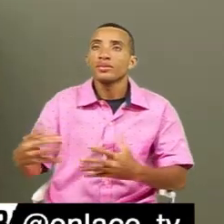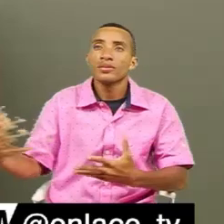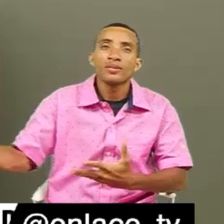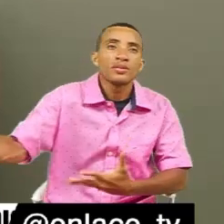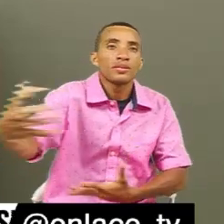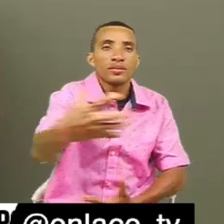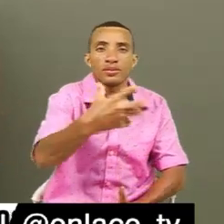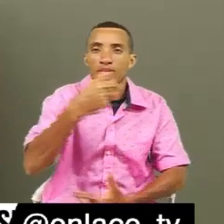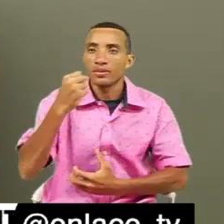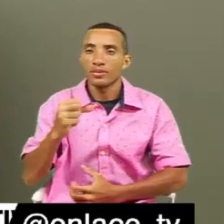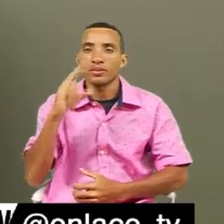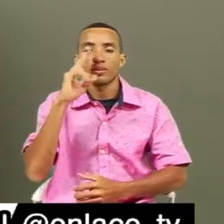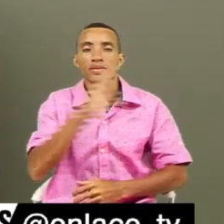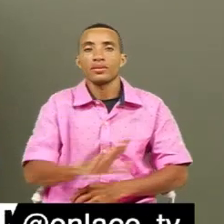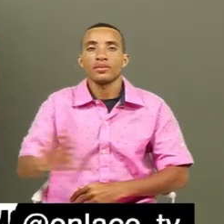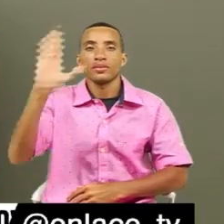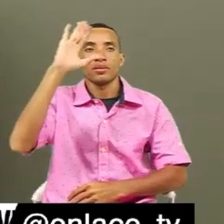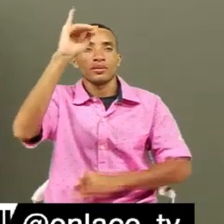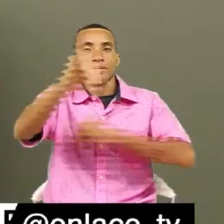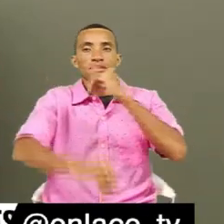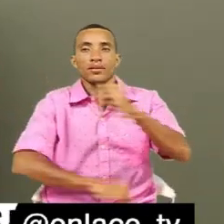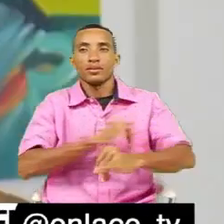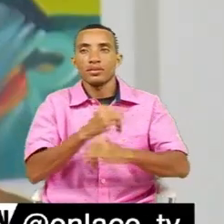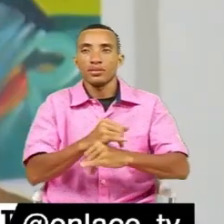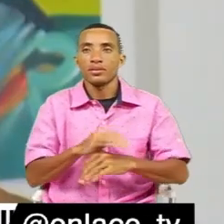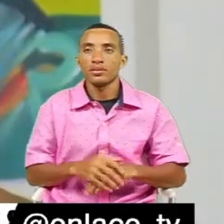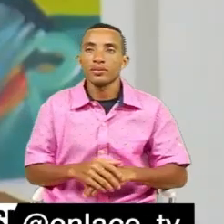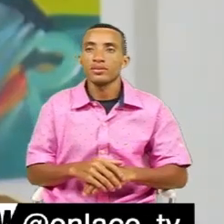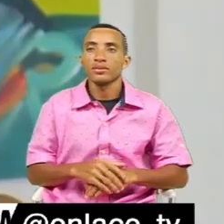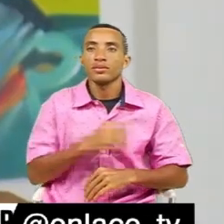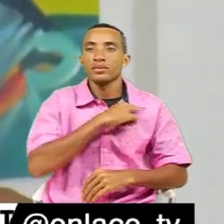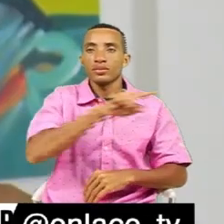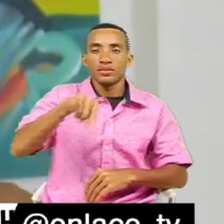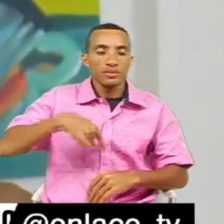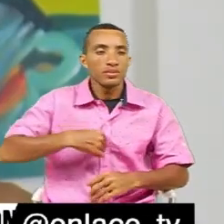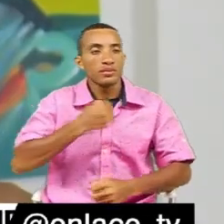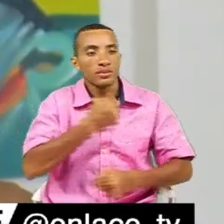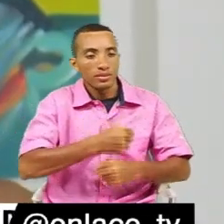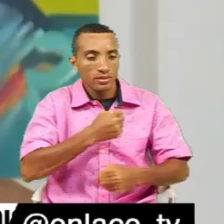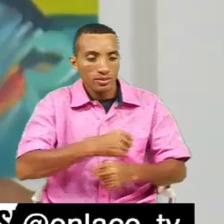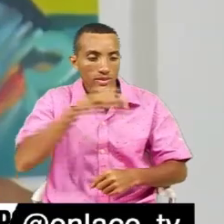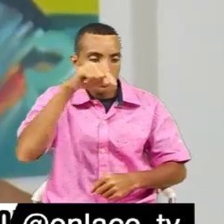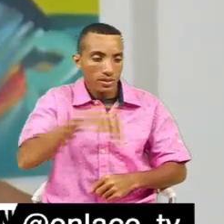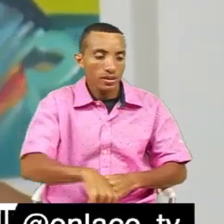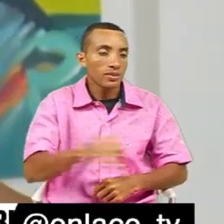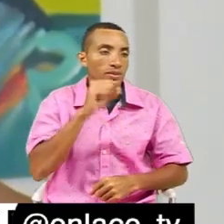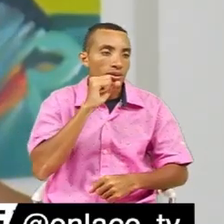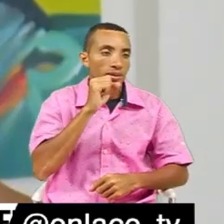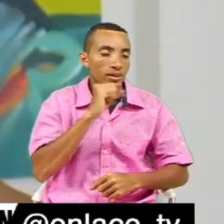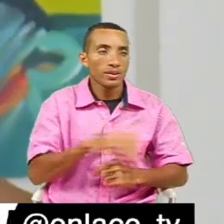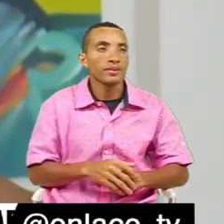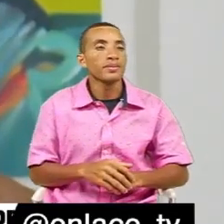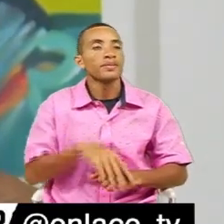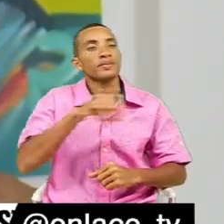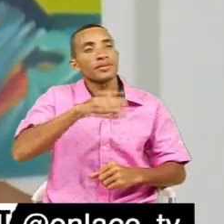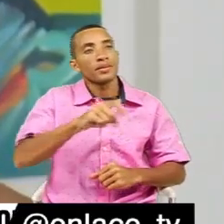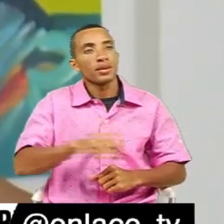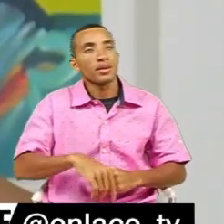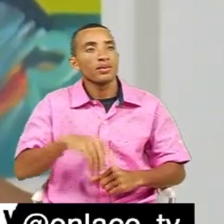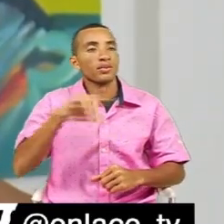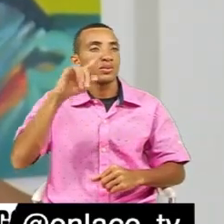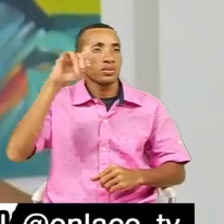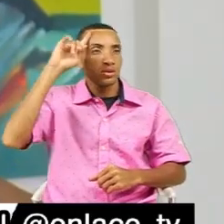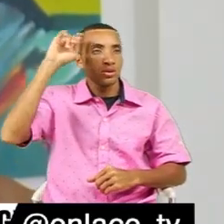importantes de organismos nacionales e internacionales. Nosotros le apostamos a un empleo para Barranca Bermeja. Necesitamos que el gobierno nacional